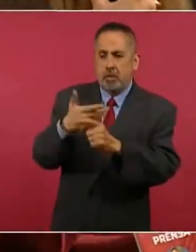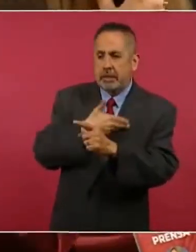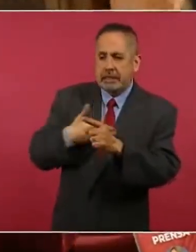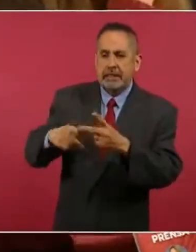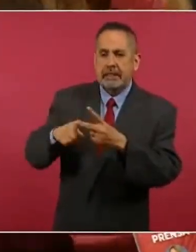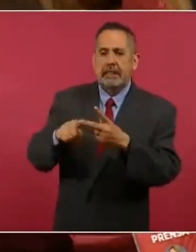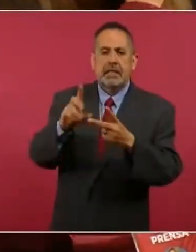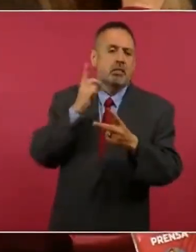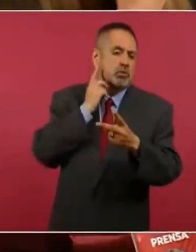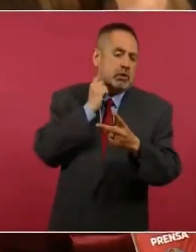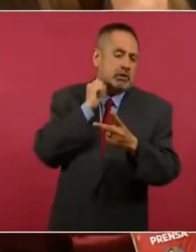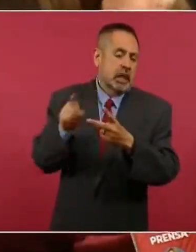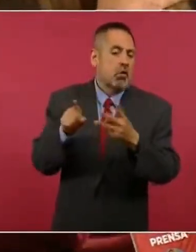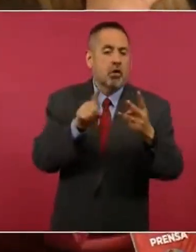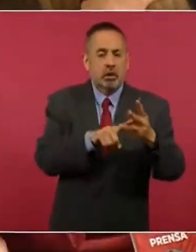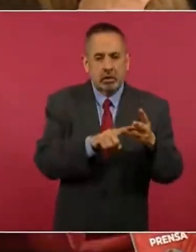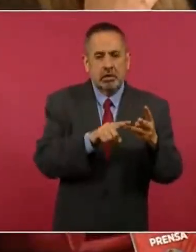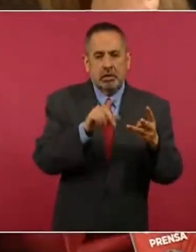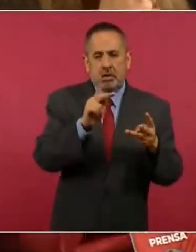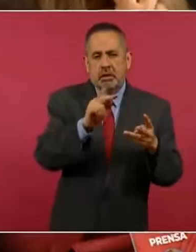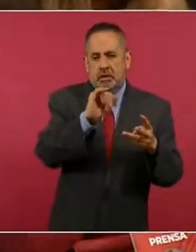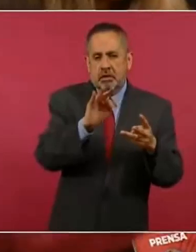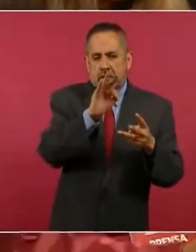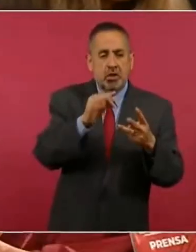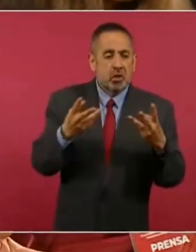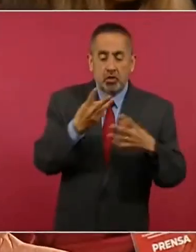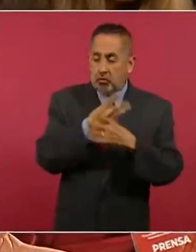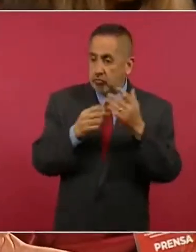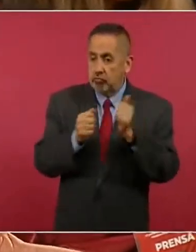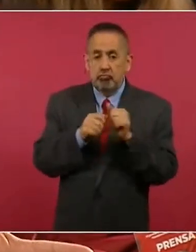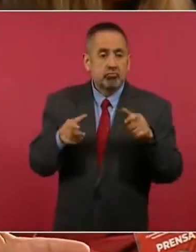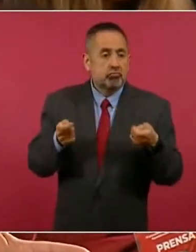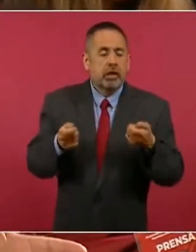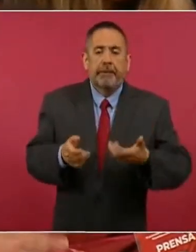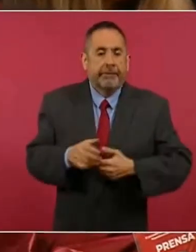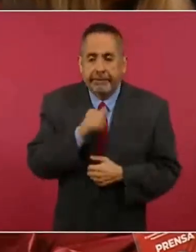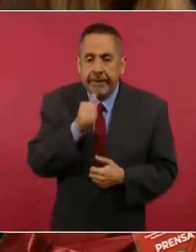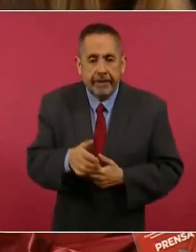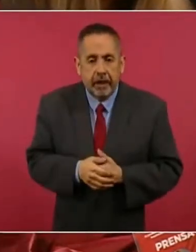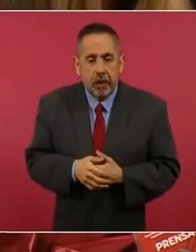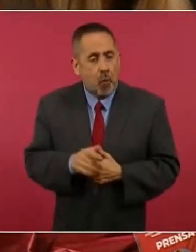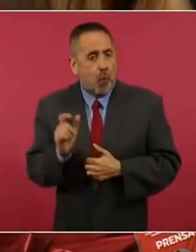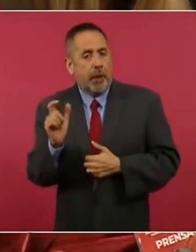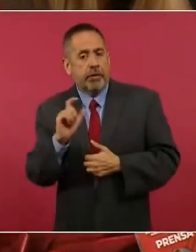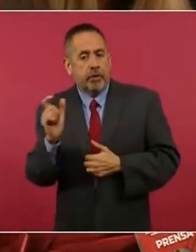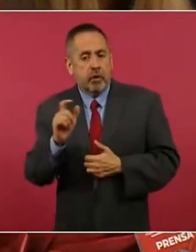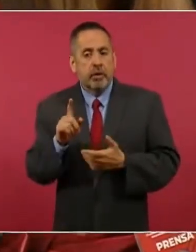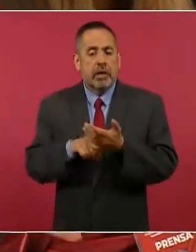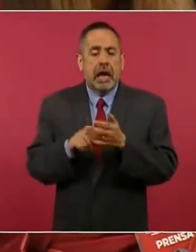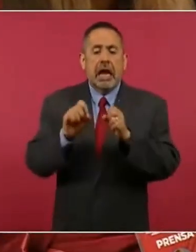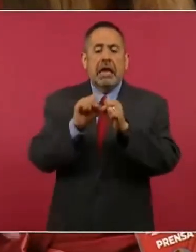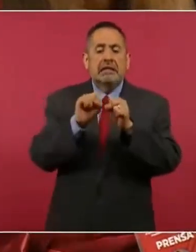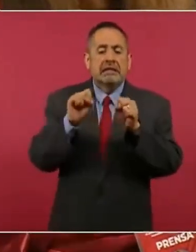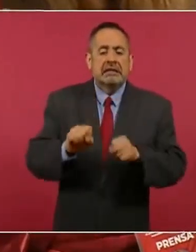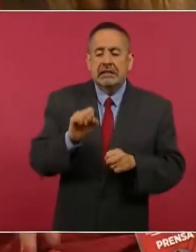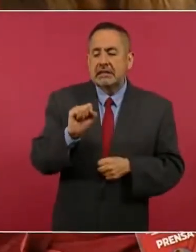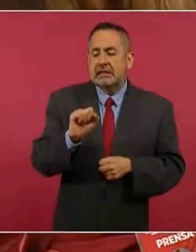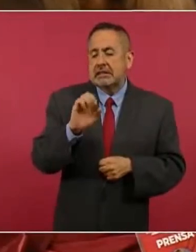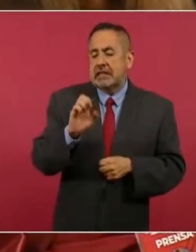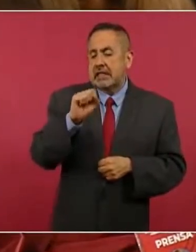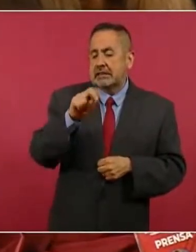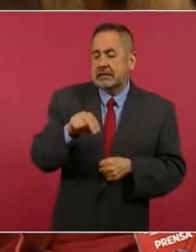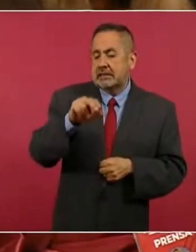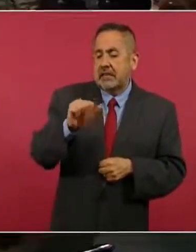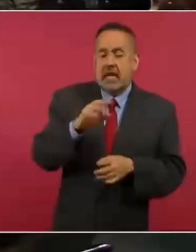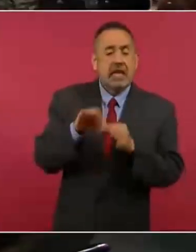el Legislativo, como de la Procuraduría, y bueno, no sé para cuándo el Sistema Nacional Anticorrupción va a estar